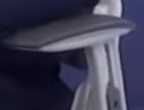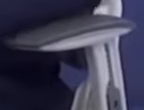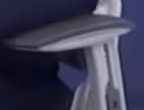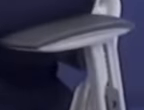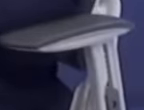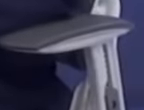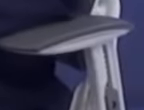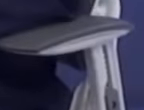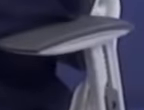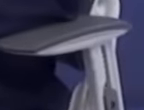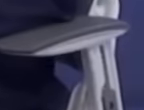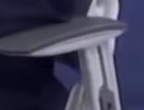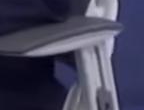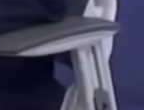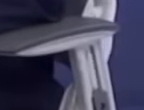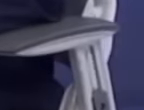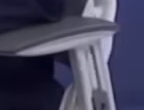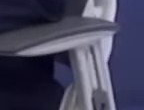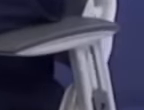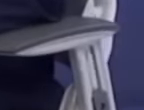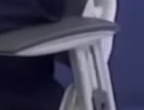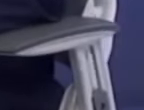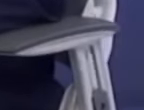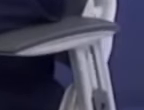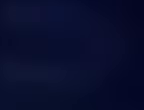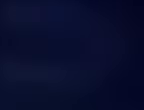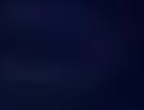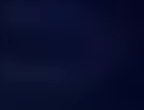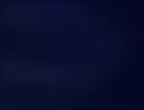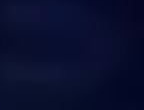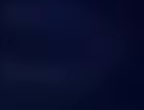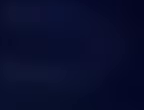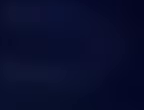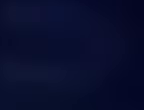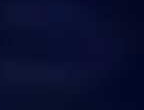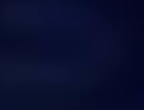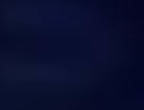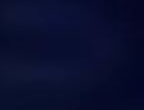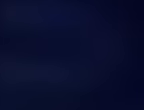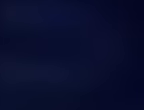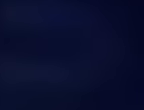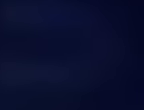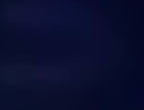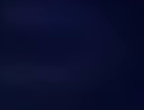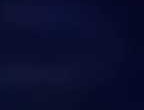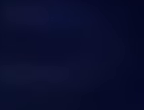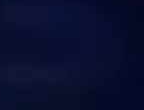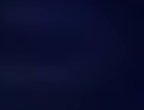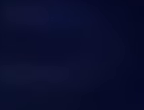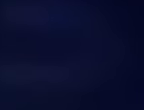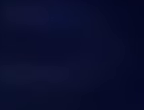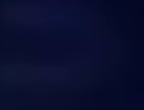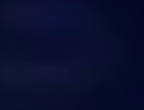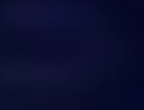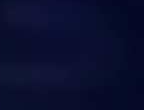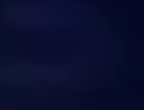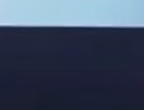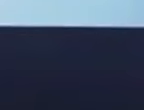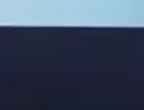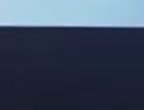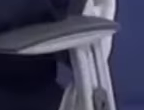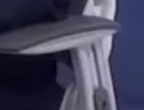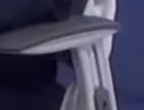tiene que perder. Claro, pero y además sabe muy bien de lo que habla. Él, cuando habla de salud, sabe perfectamente. Fue secretario de salud